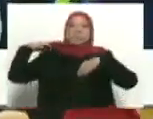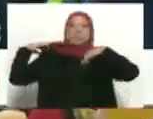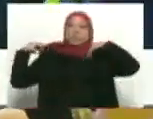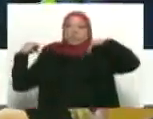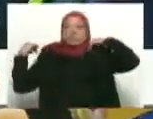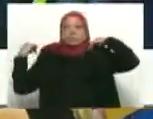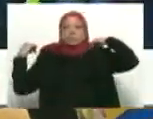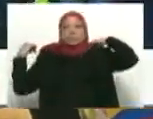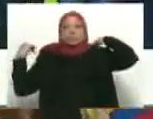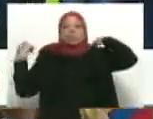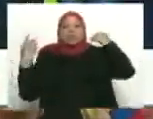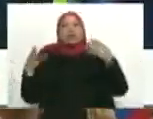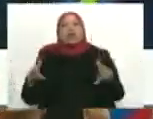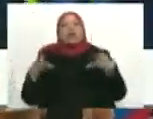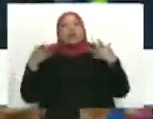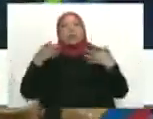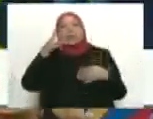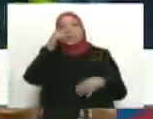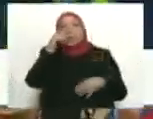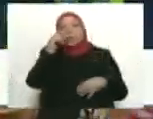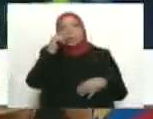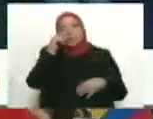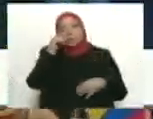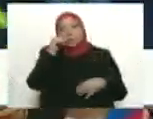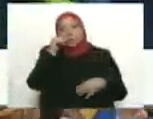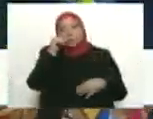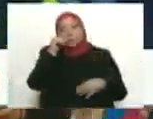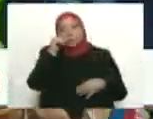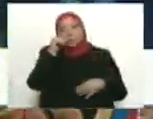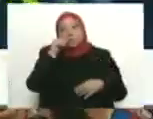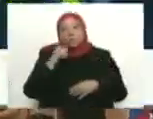Entonces ganamos los hombres. ¿Lo dejamos así?